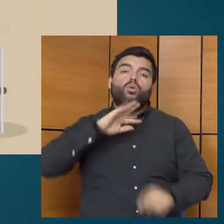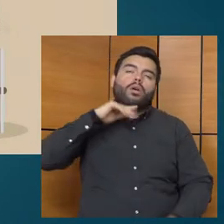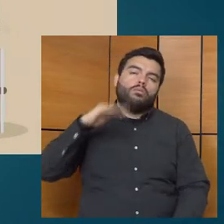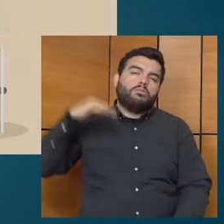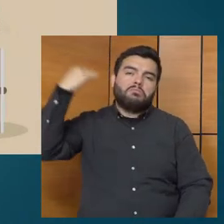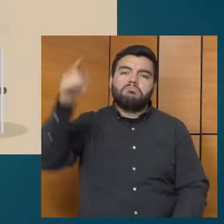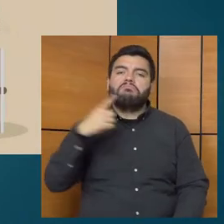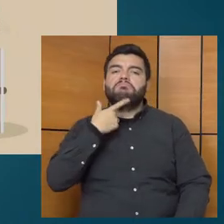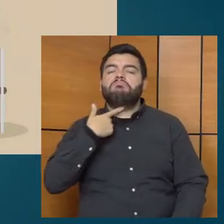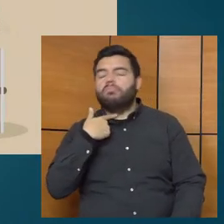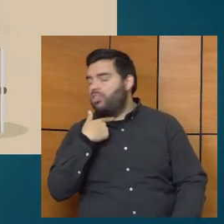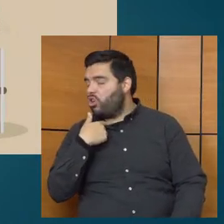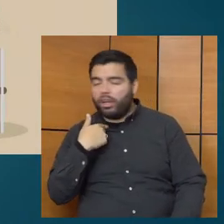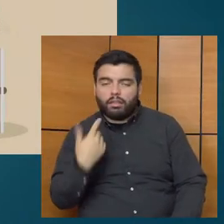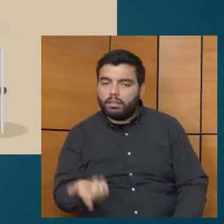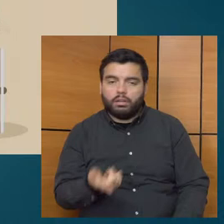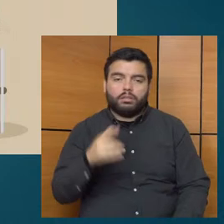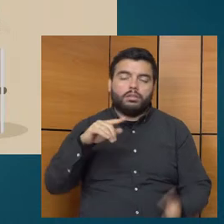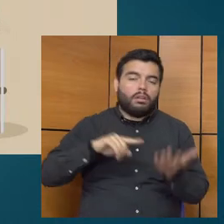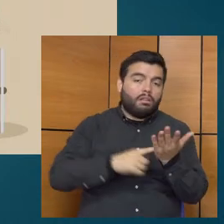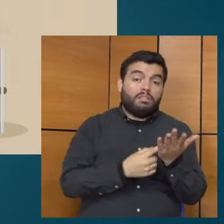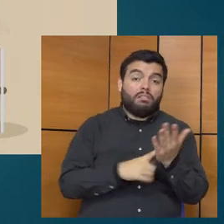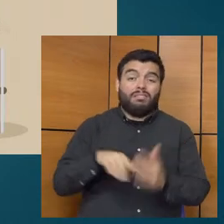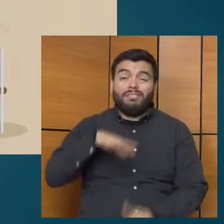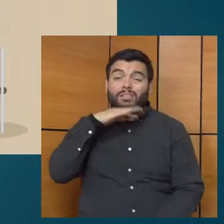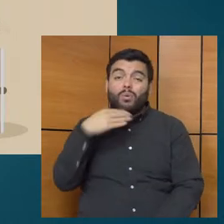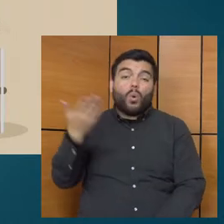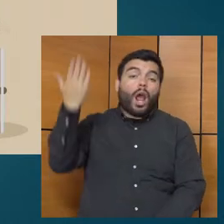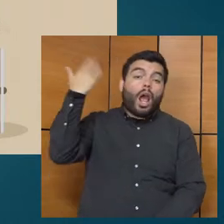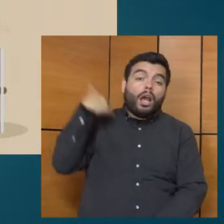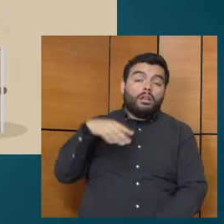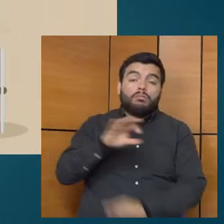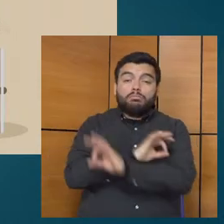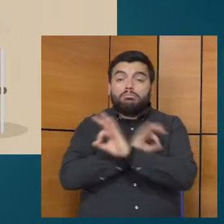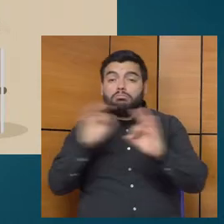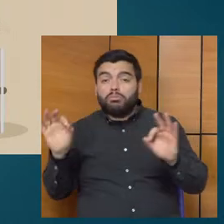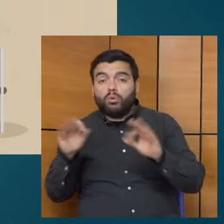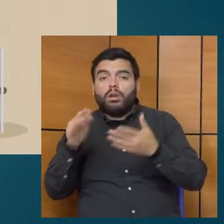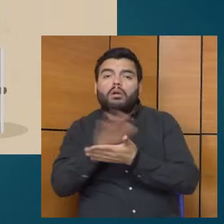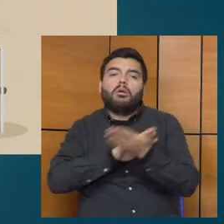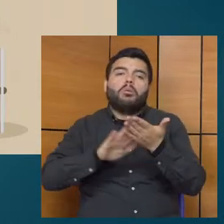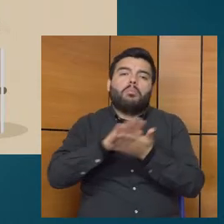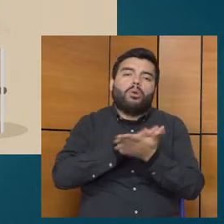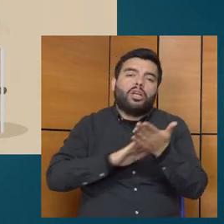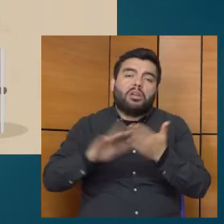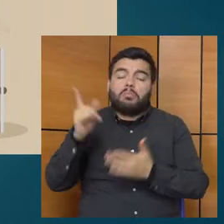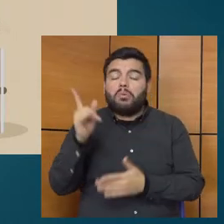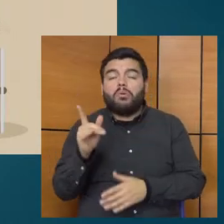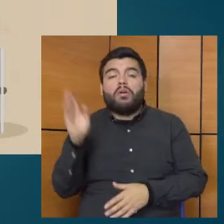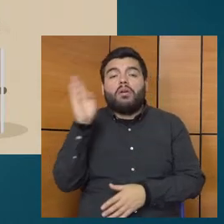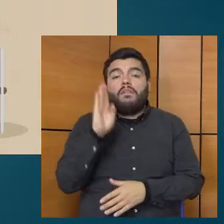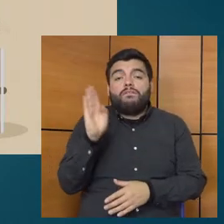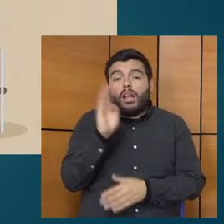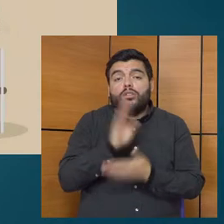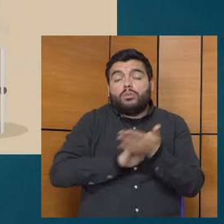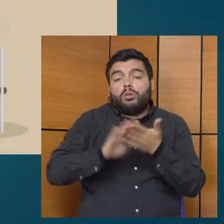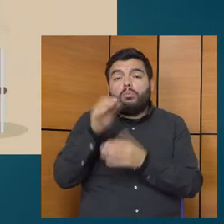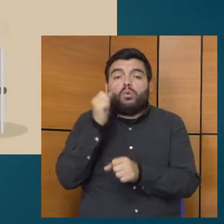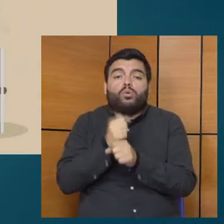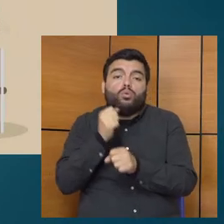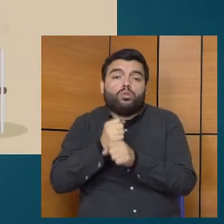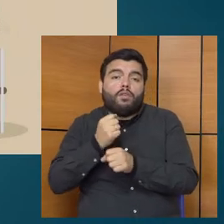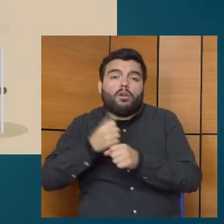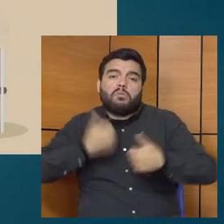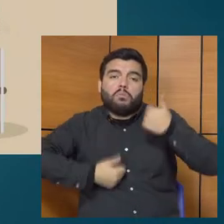tecnologías porque no las han usado nunca, sobre todo cuando vienen personas de un nivel de formación más básico, que en su trabajo profesional